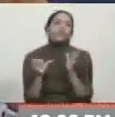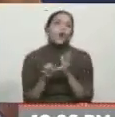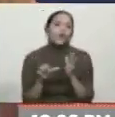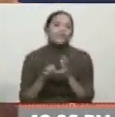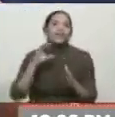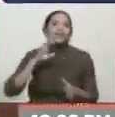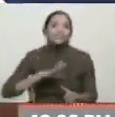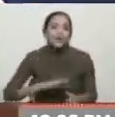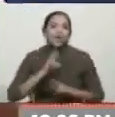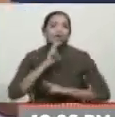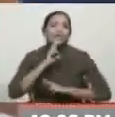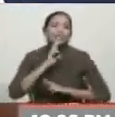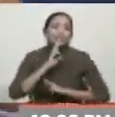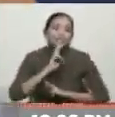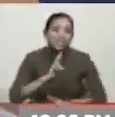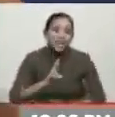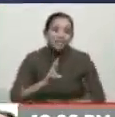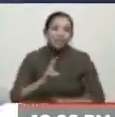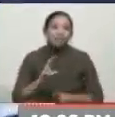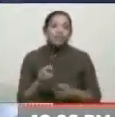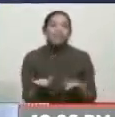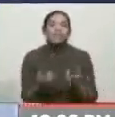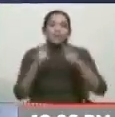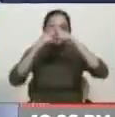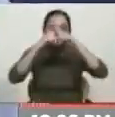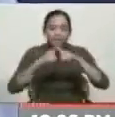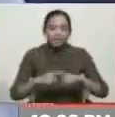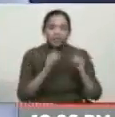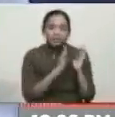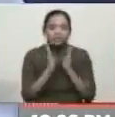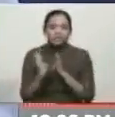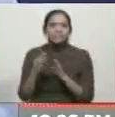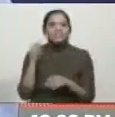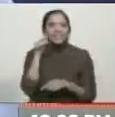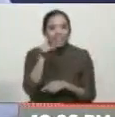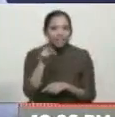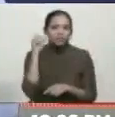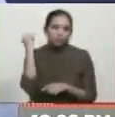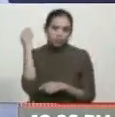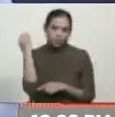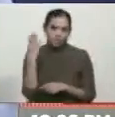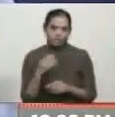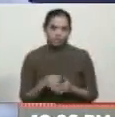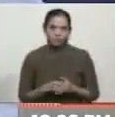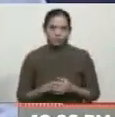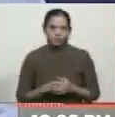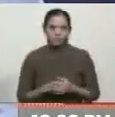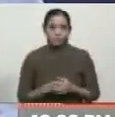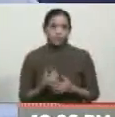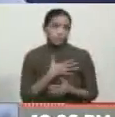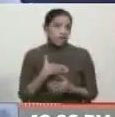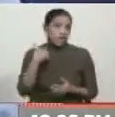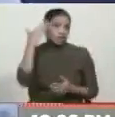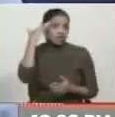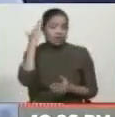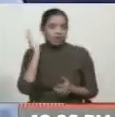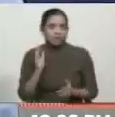los resultados, los saldos organizativos de esos congresos? Yo quiero saber.